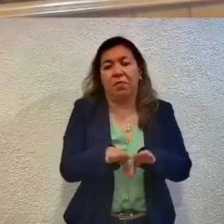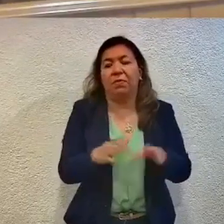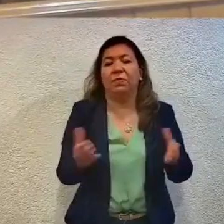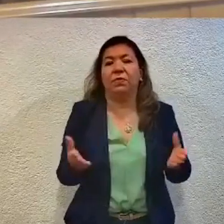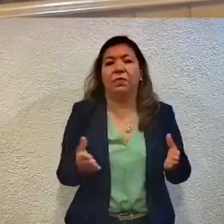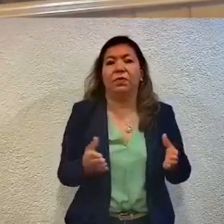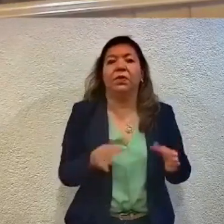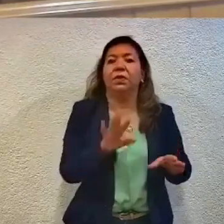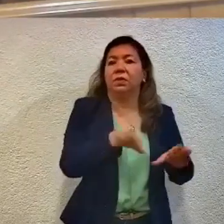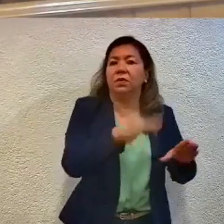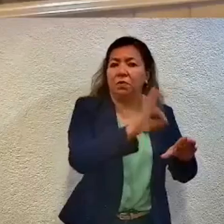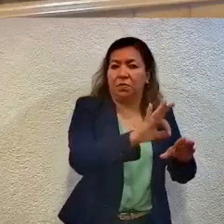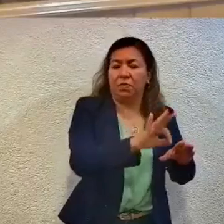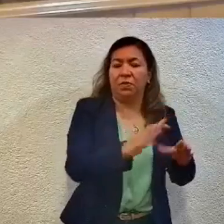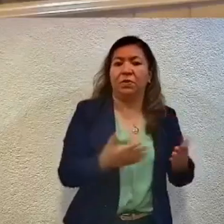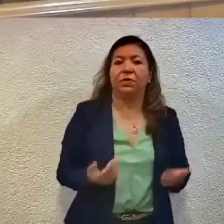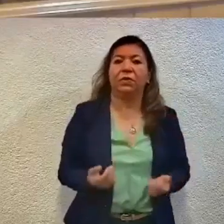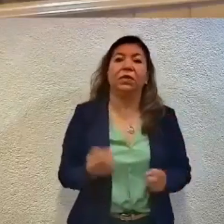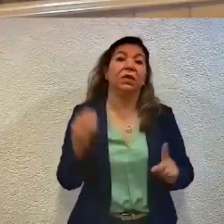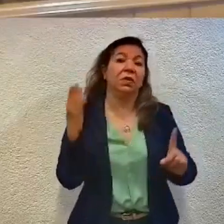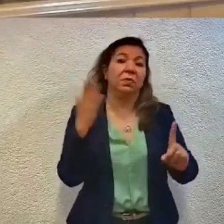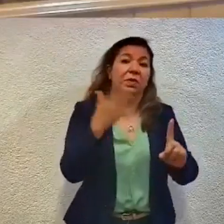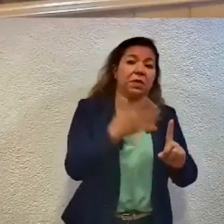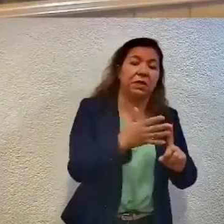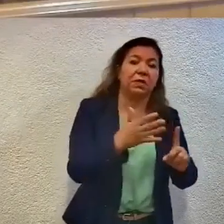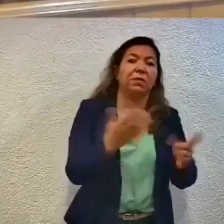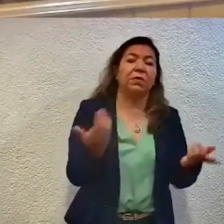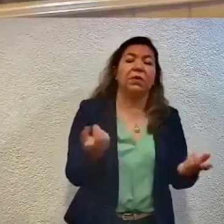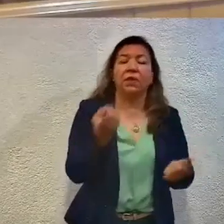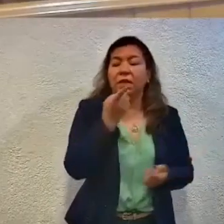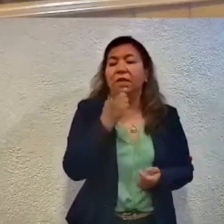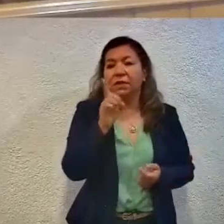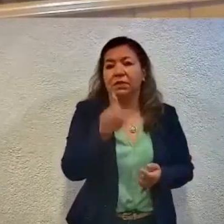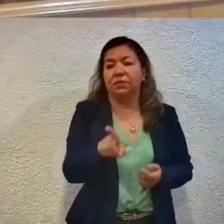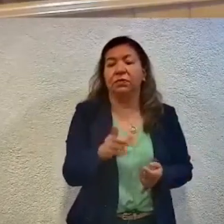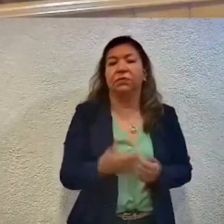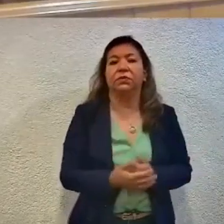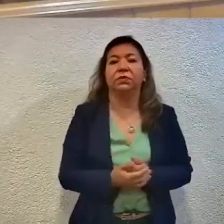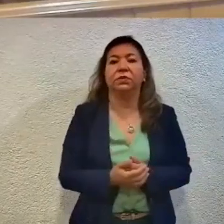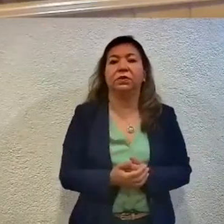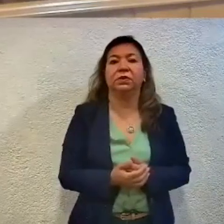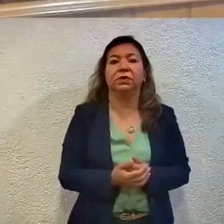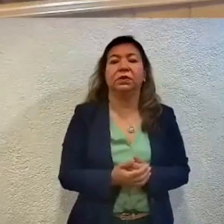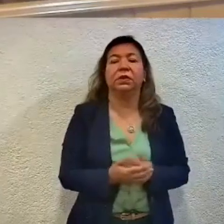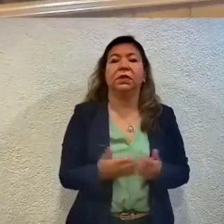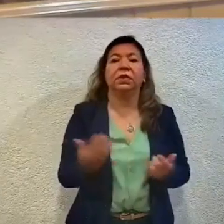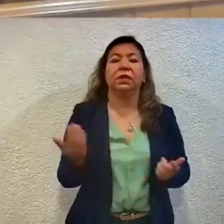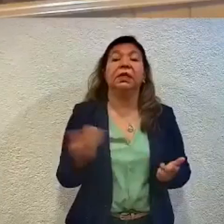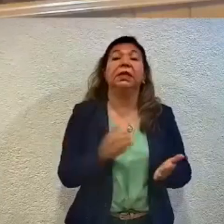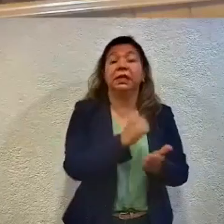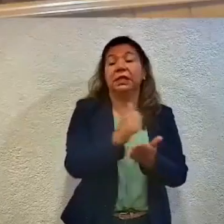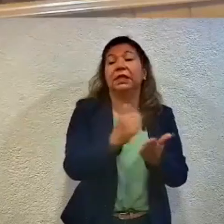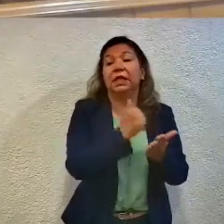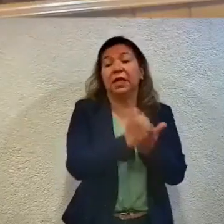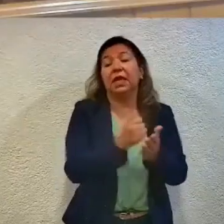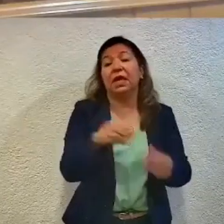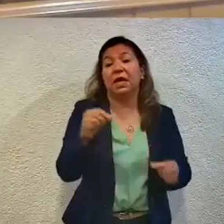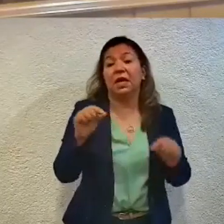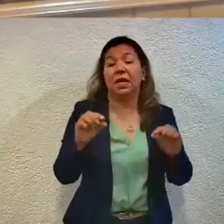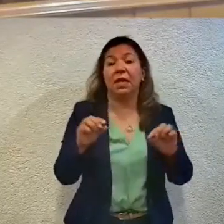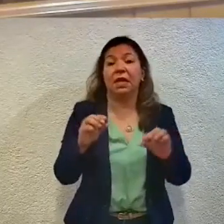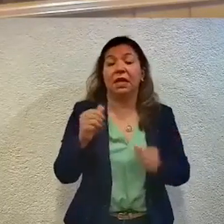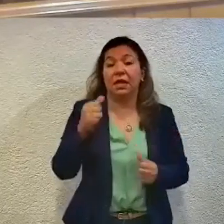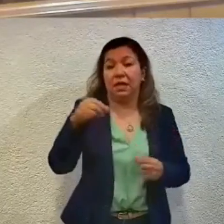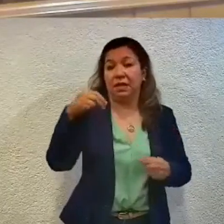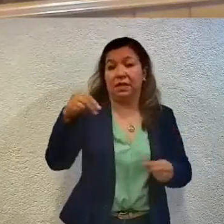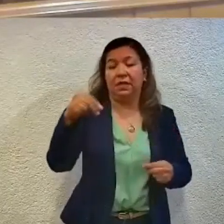desplegadas y que considera son el origen de la causa de nulidad invocada, además de que en el acta de la jornada electoral no se